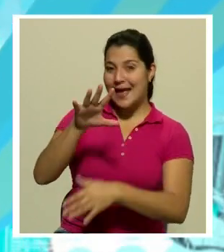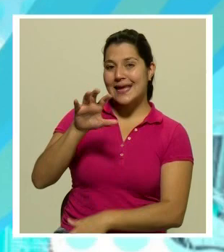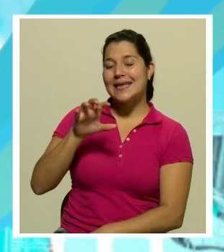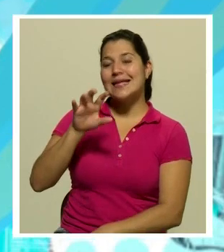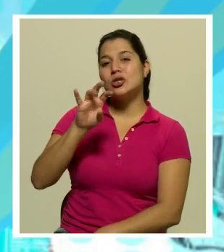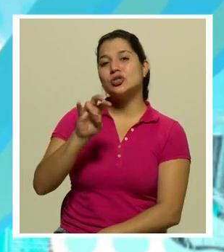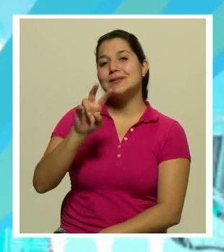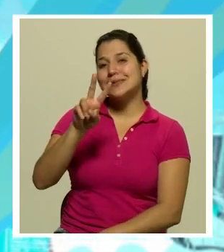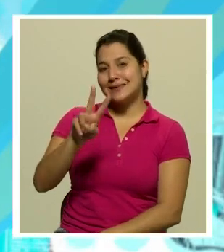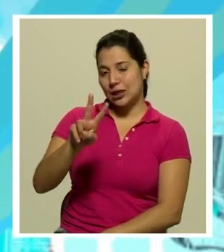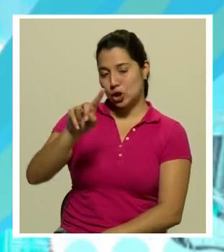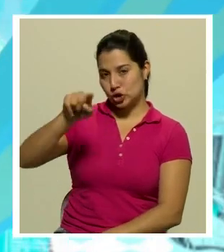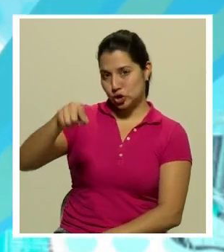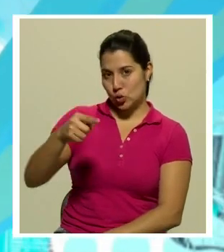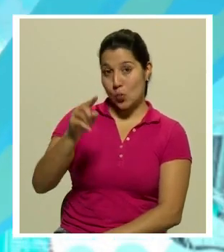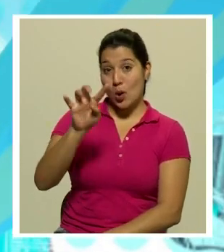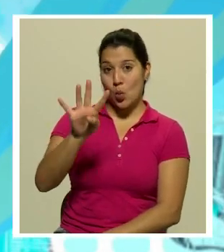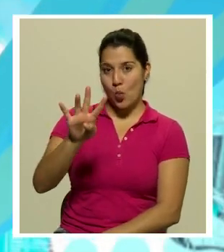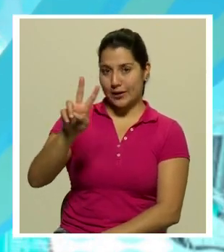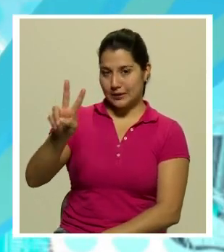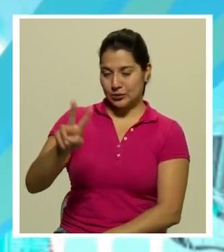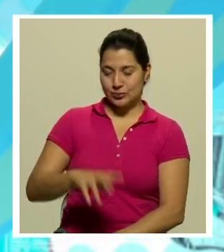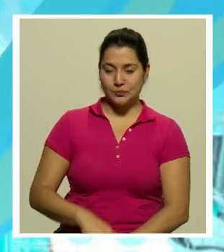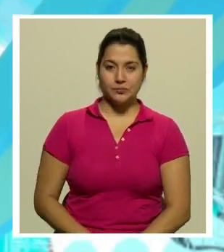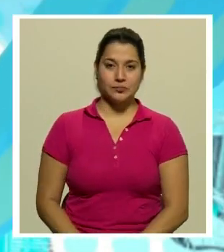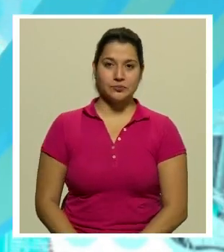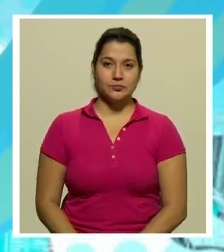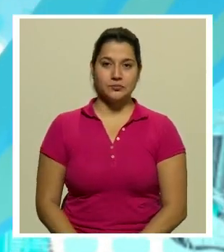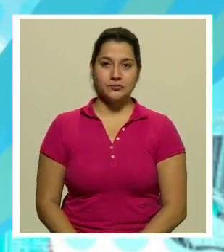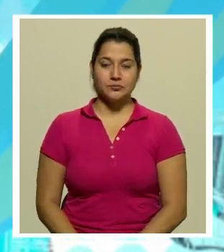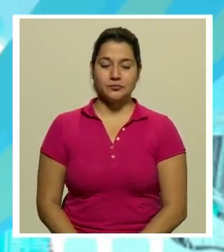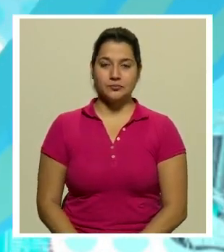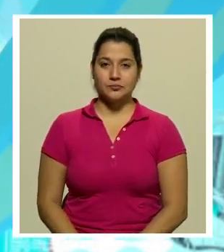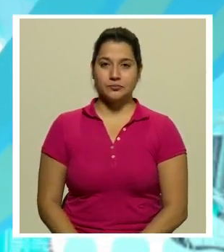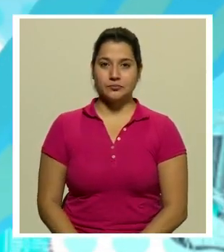572 colones con 42 céntimos.